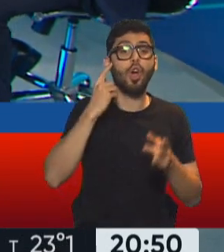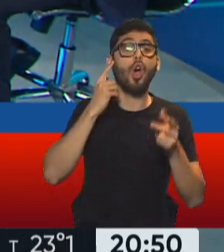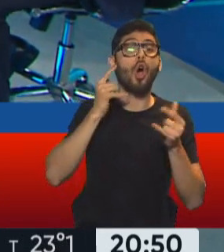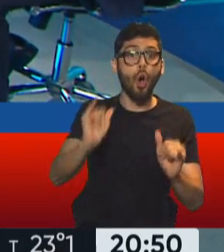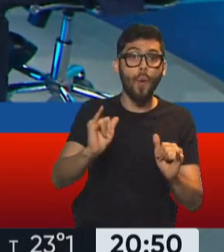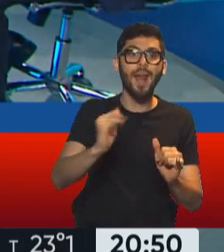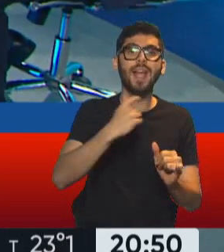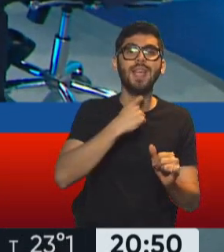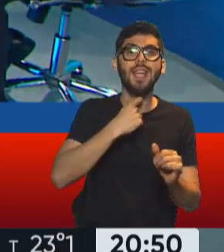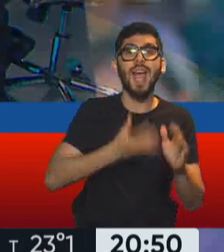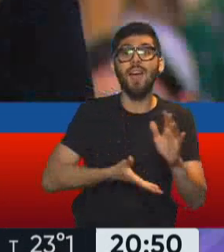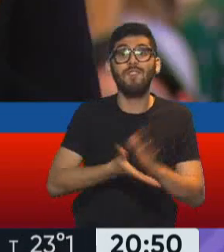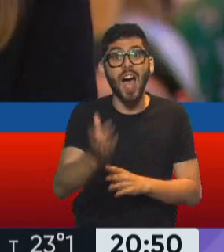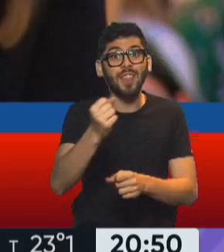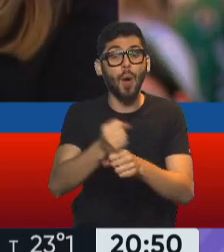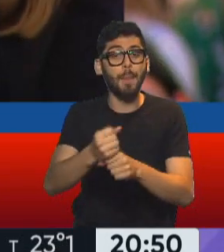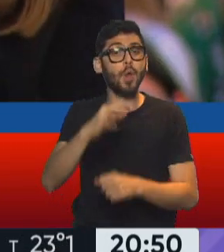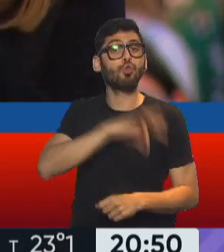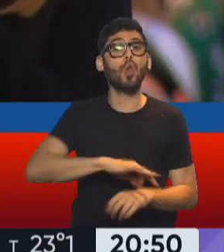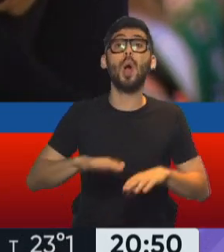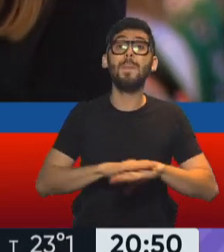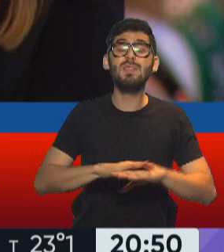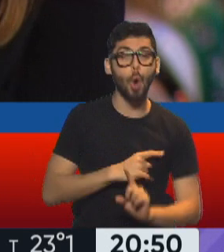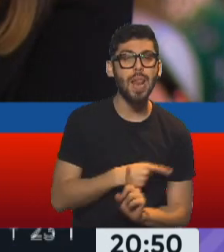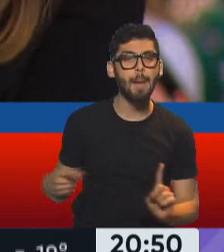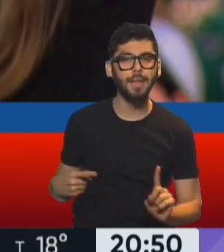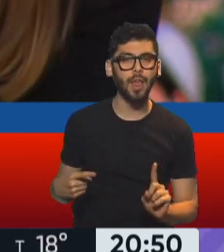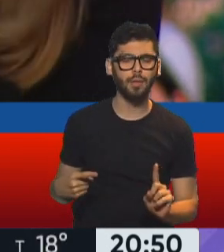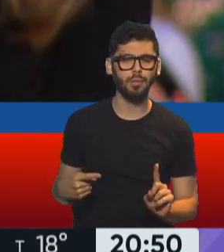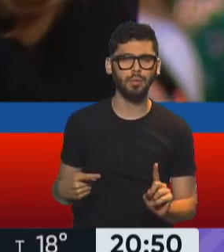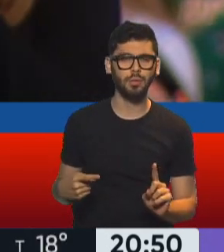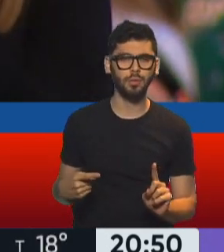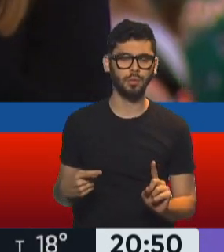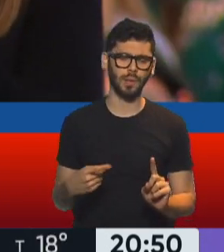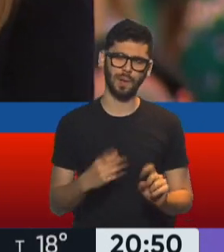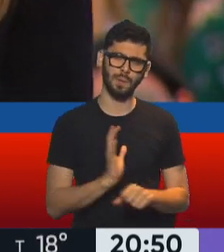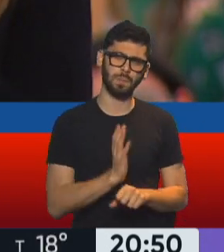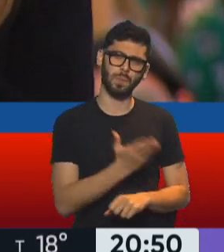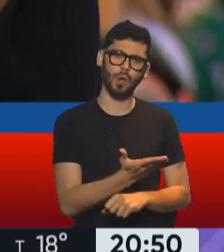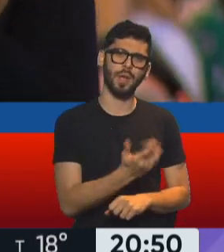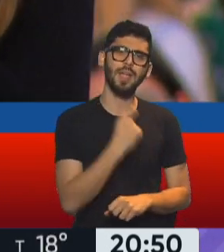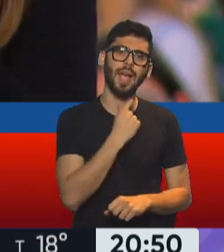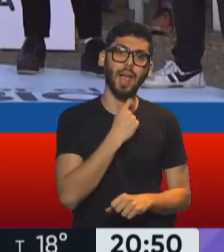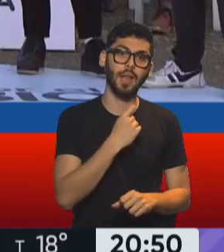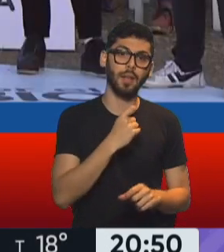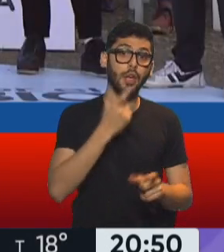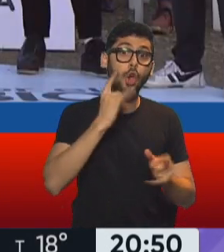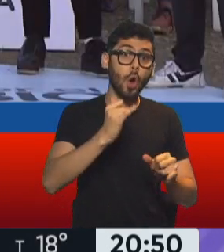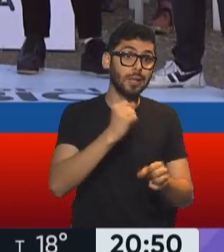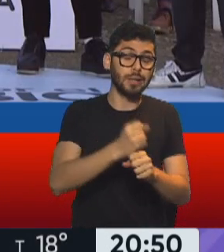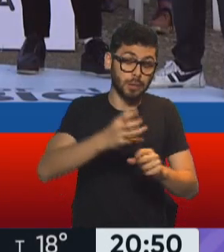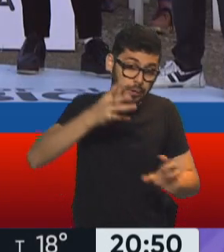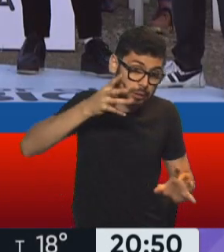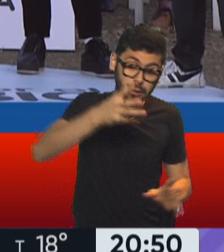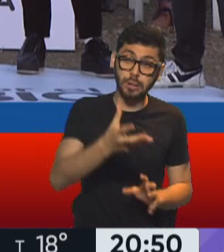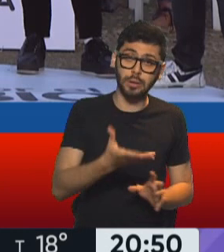por la mitad del salario mínimo. Claro. Entonces, bueno, si yo digo, es un planteo de restablecer un nivel de explotación altísima. El